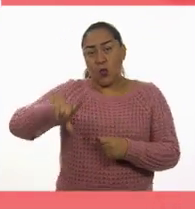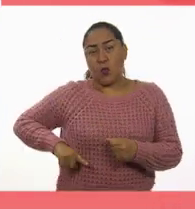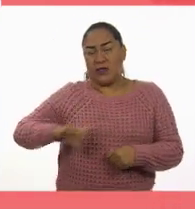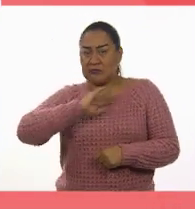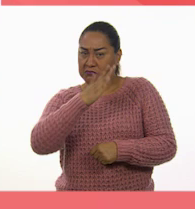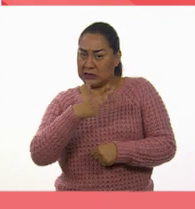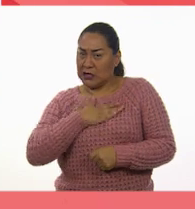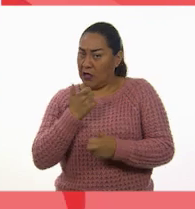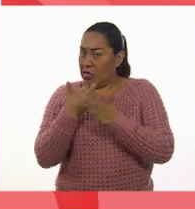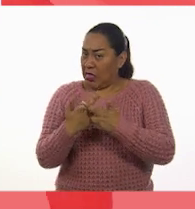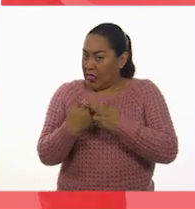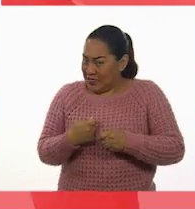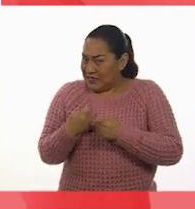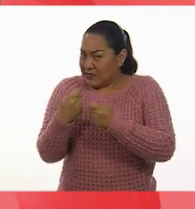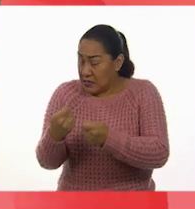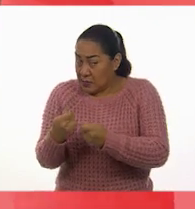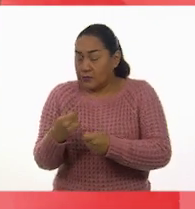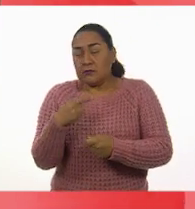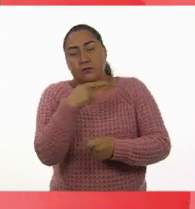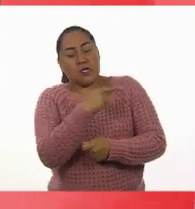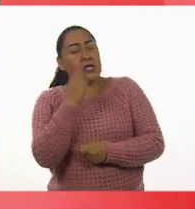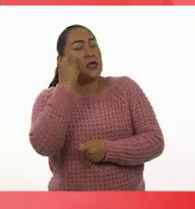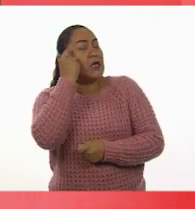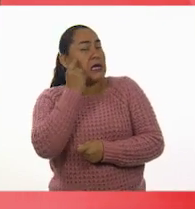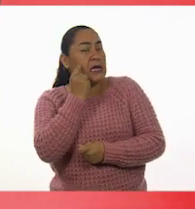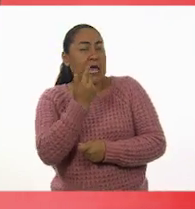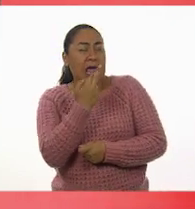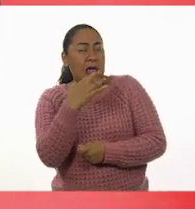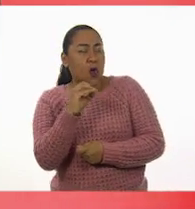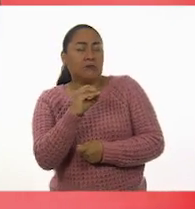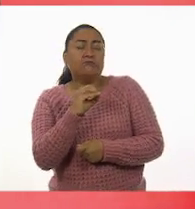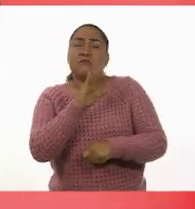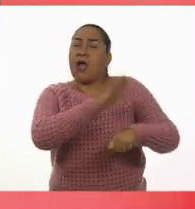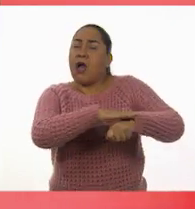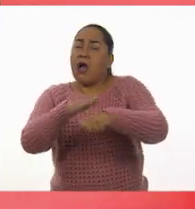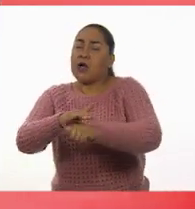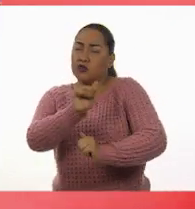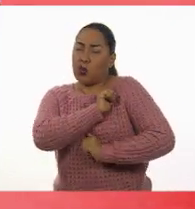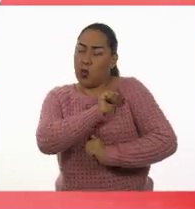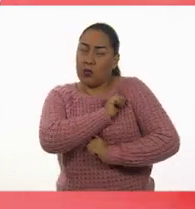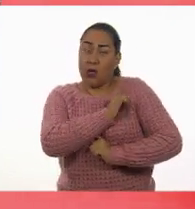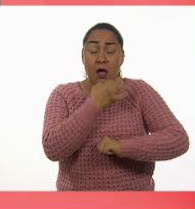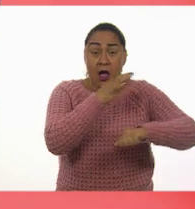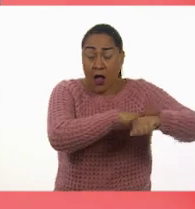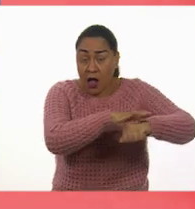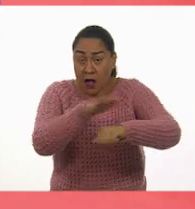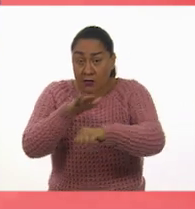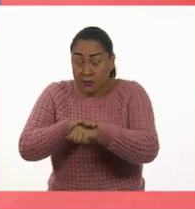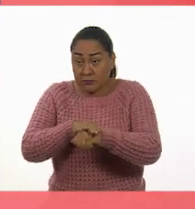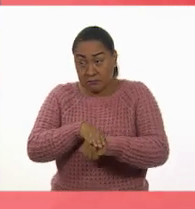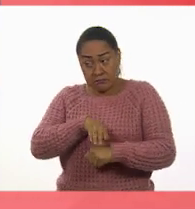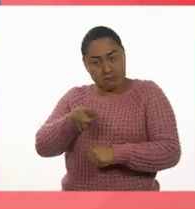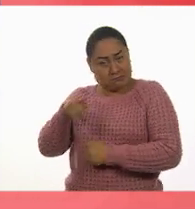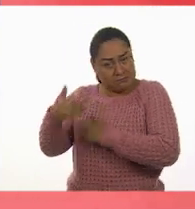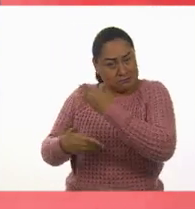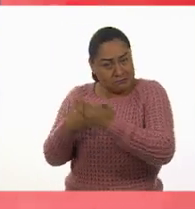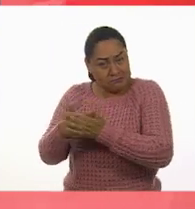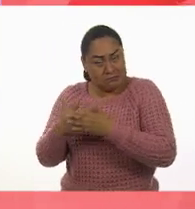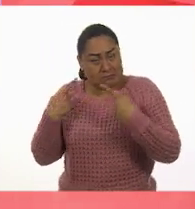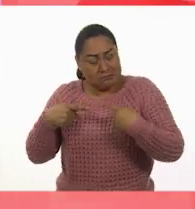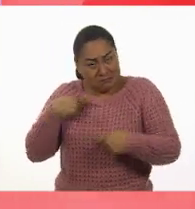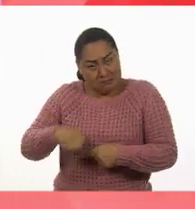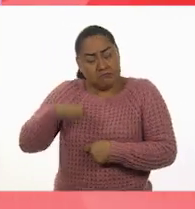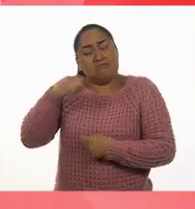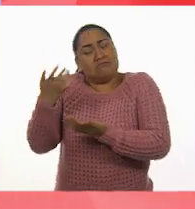daría mucho dinero, Vicente Guerrero llamó a sus soldados y les dijo: «Compañeros, este anciano respetable es